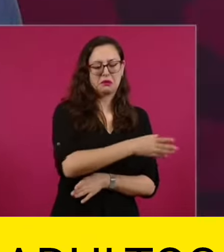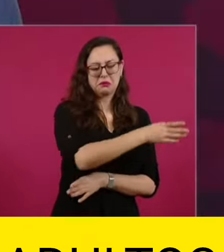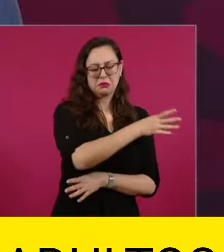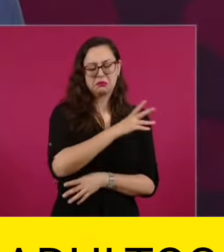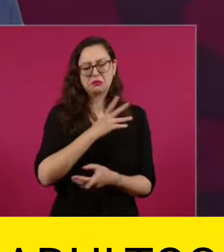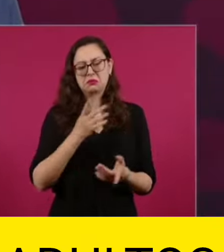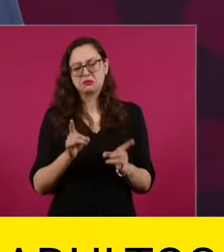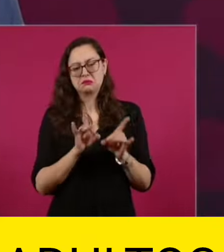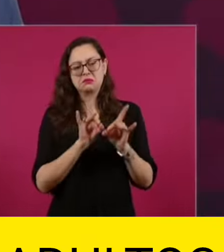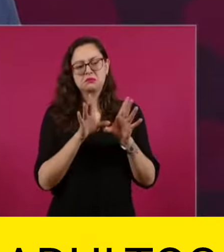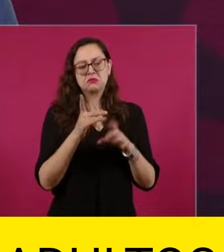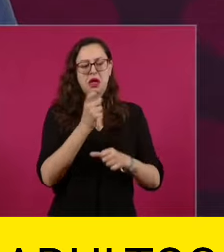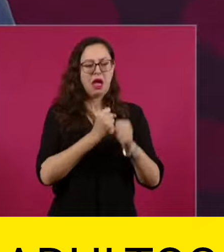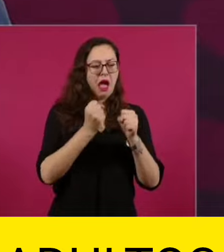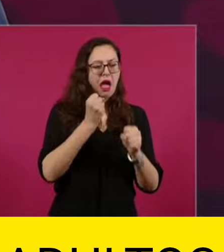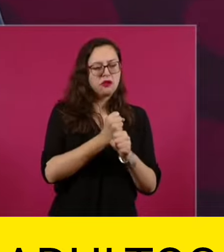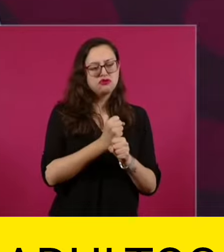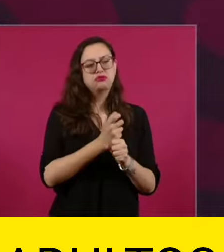Este es un año